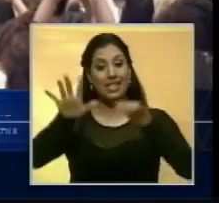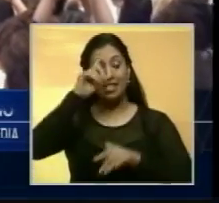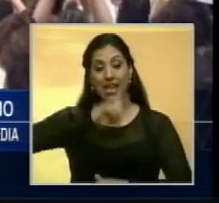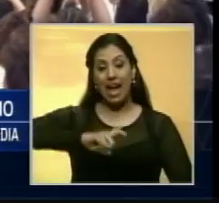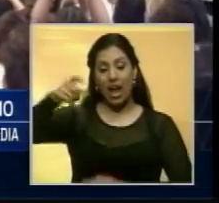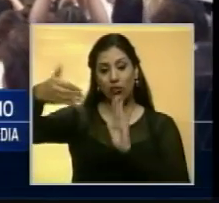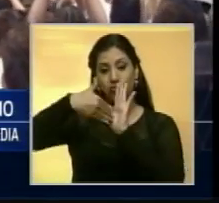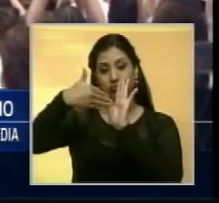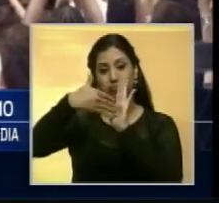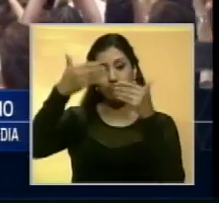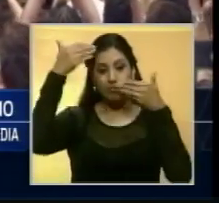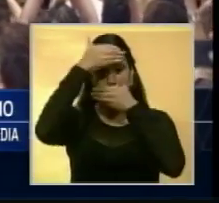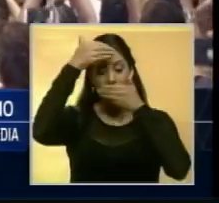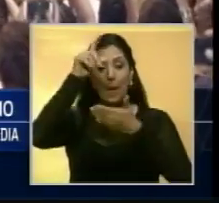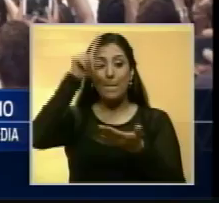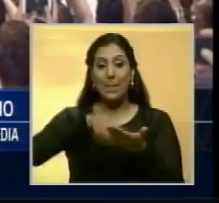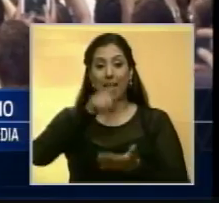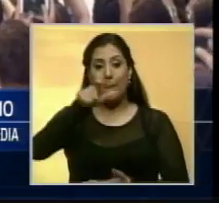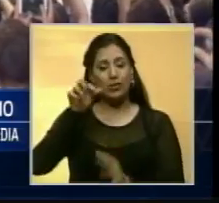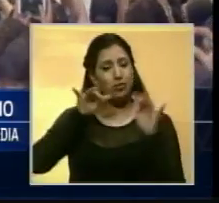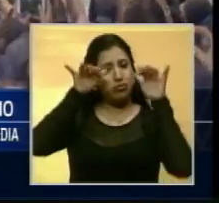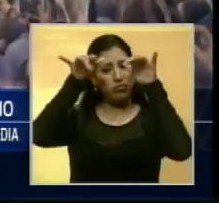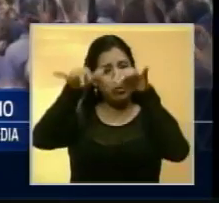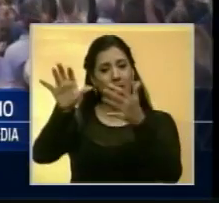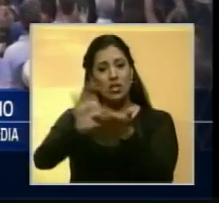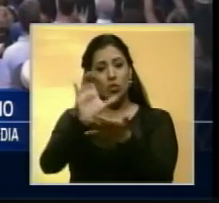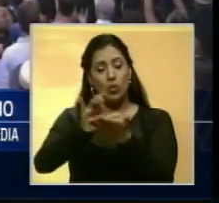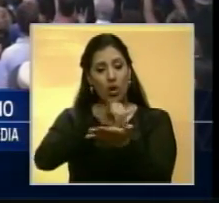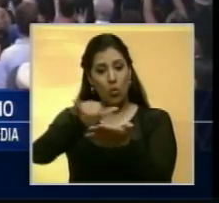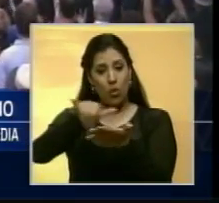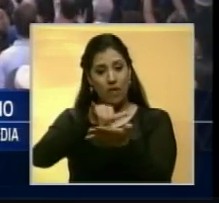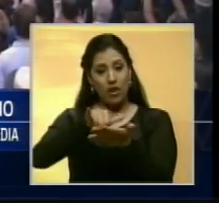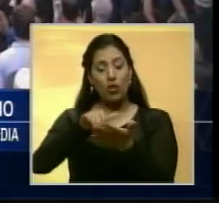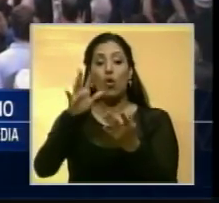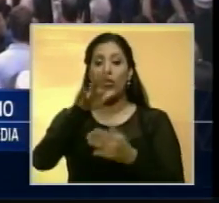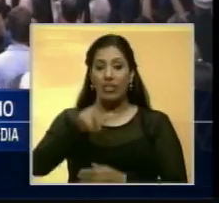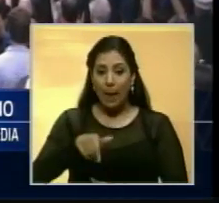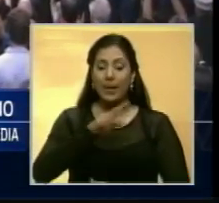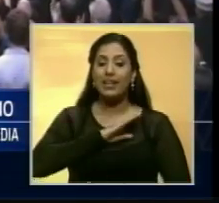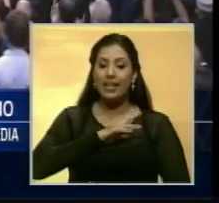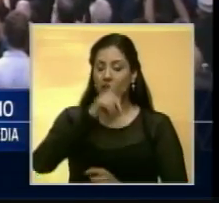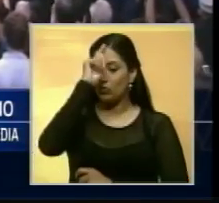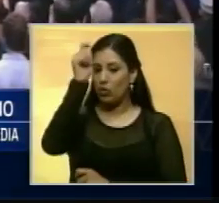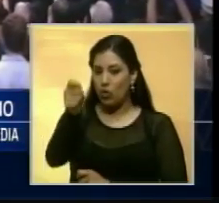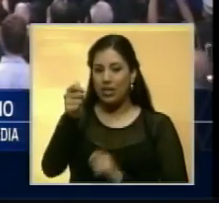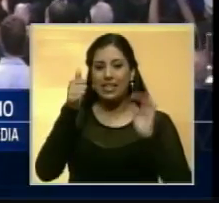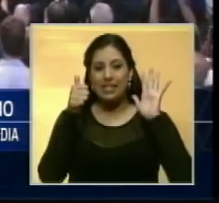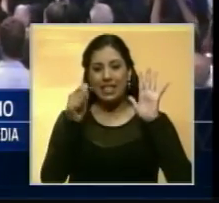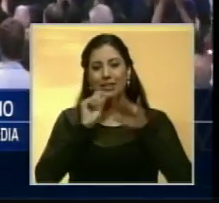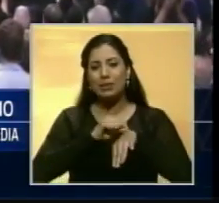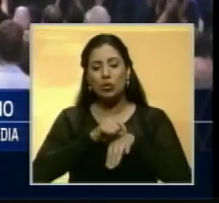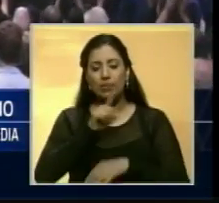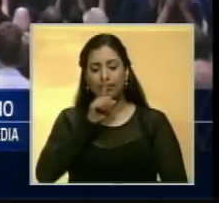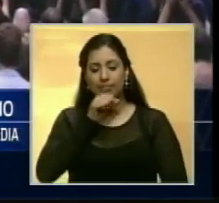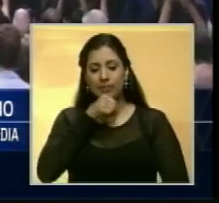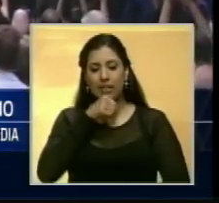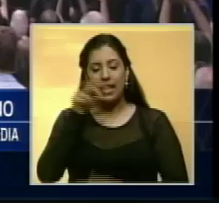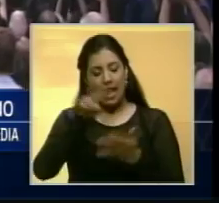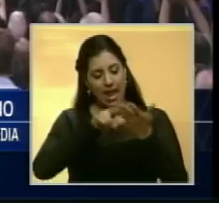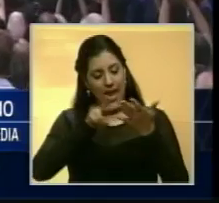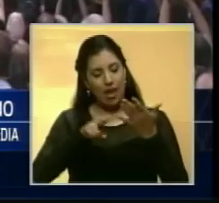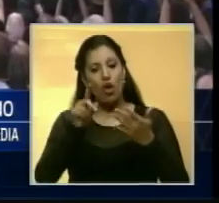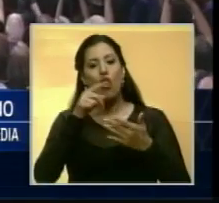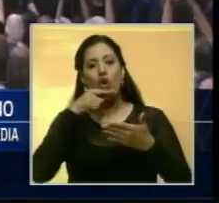años del ataque terrorista, miles de personas asistieron a la ciudad de Nueva York, en donde también se rindieron 6 minutos de silencio y se leyeron